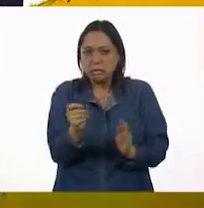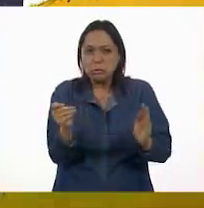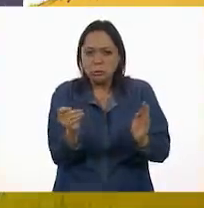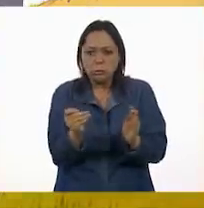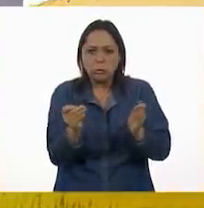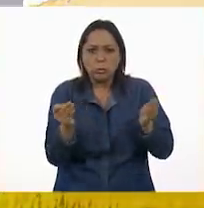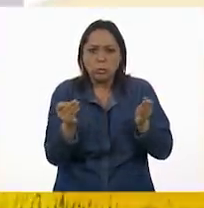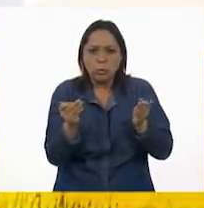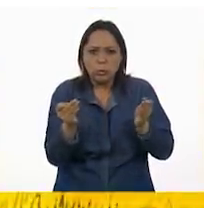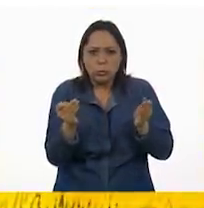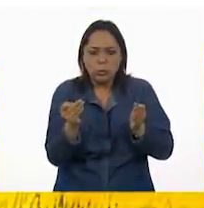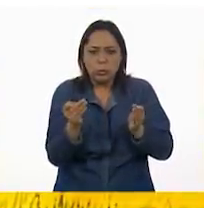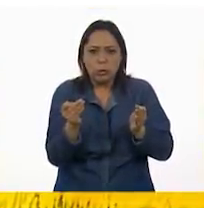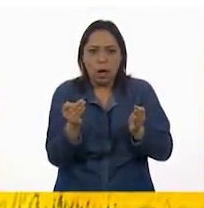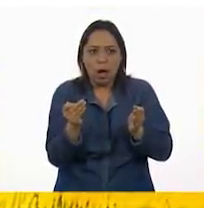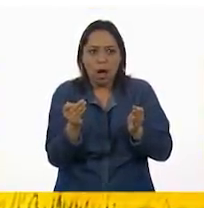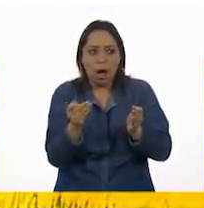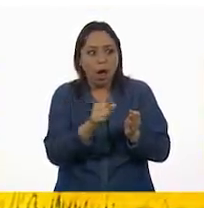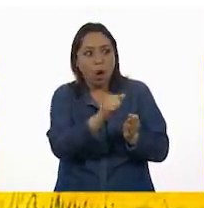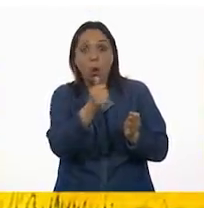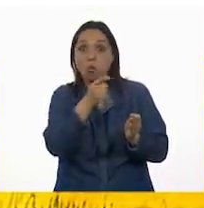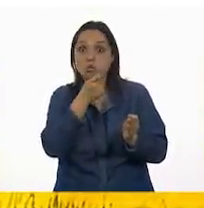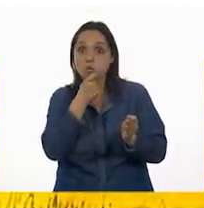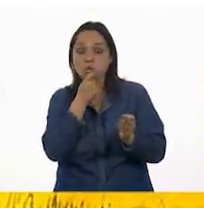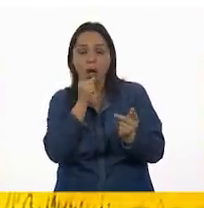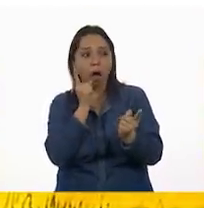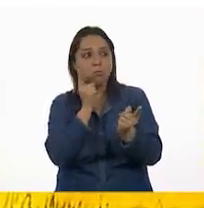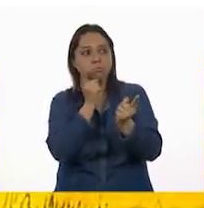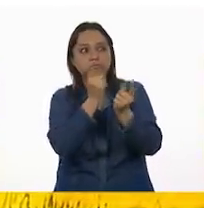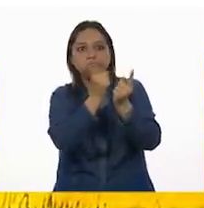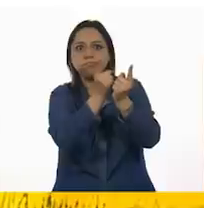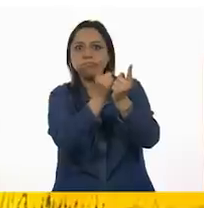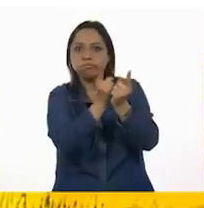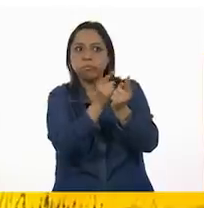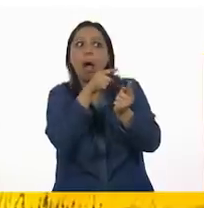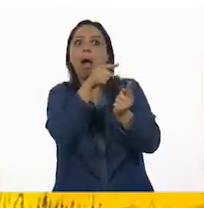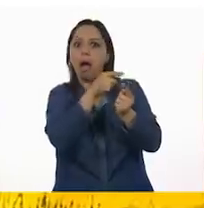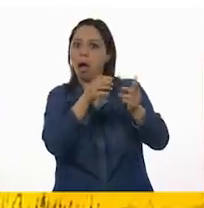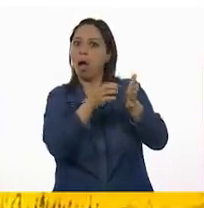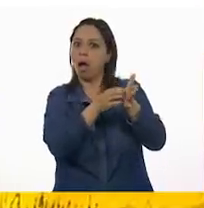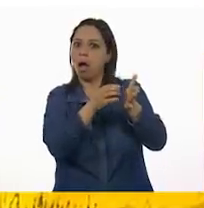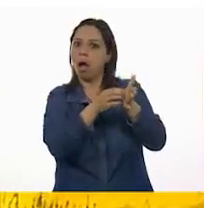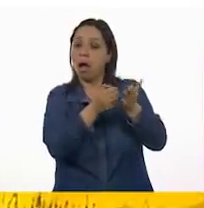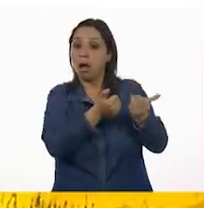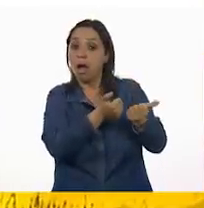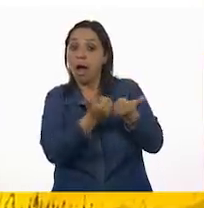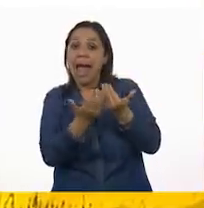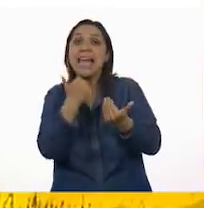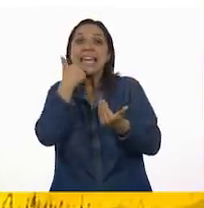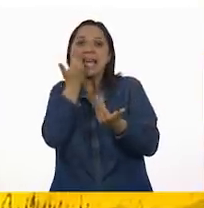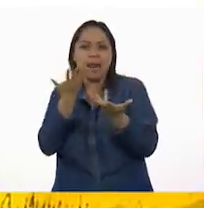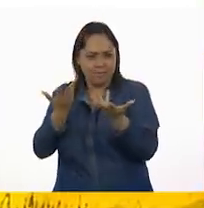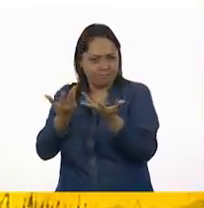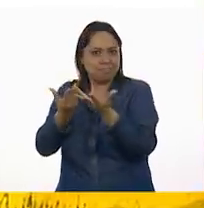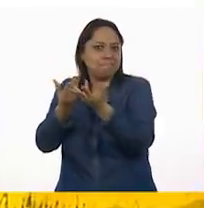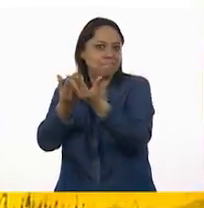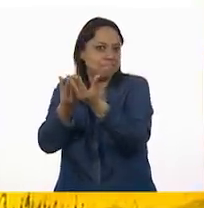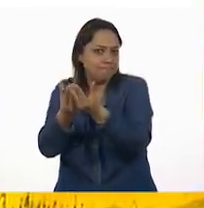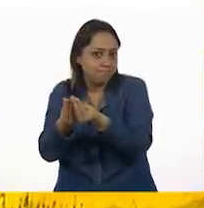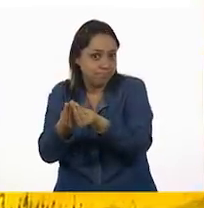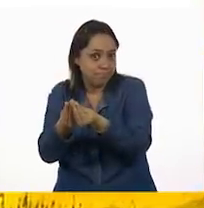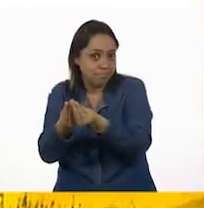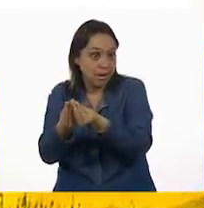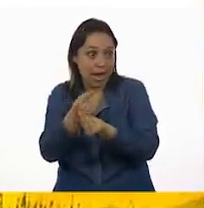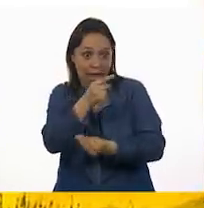tiritar, conoce a otro niño que lleva una caja y quiere unirse a ellos.